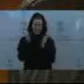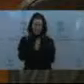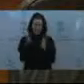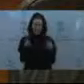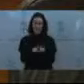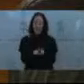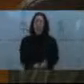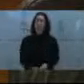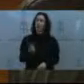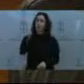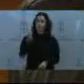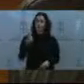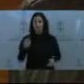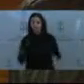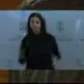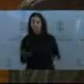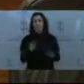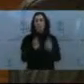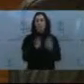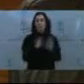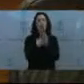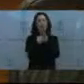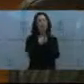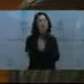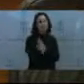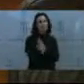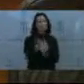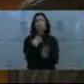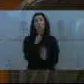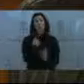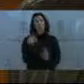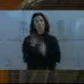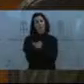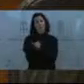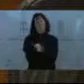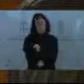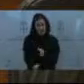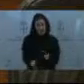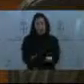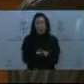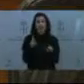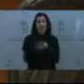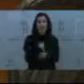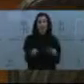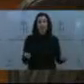entendió usted bien o no me explique bien, para evitar la contradicción en la que usted cree que estoy.